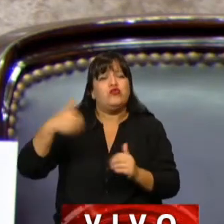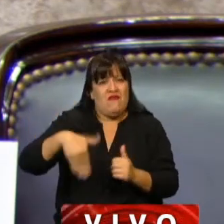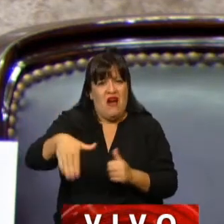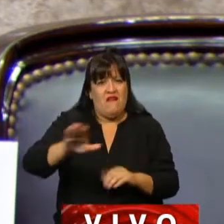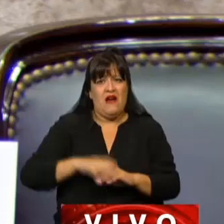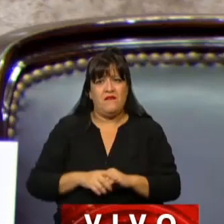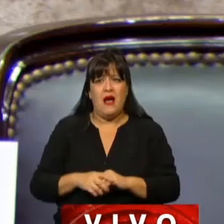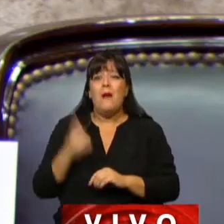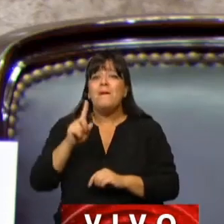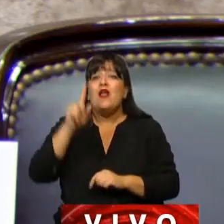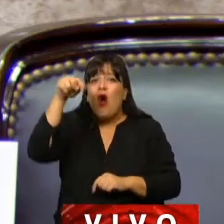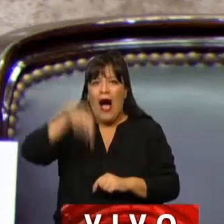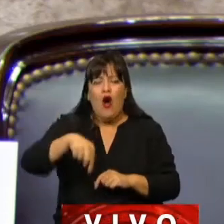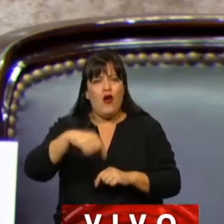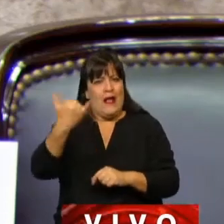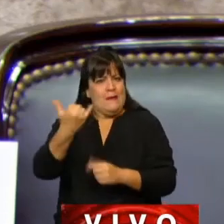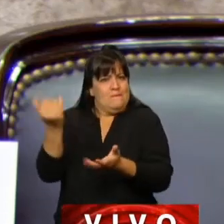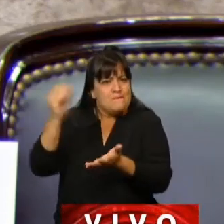ahora vienen por más.